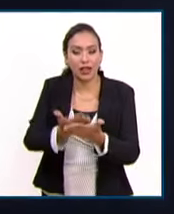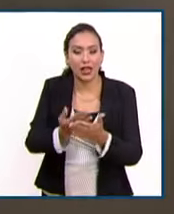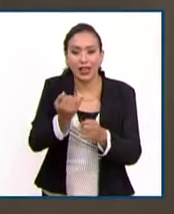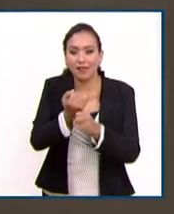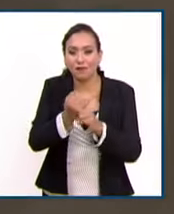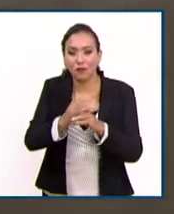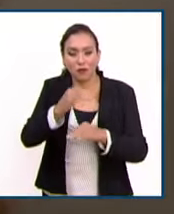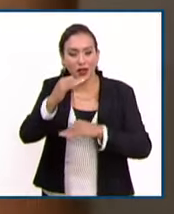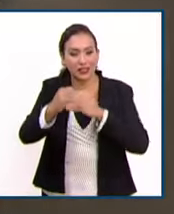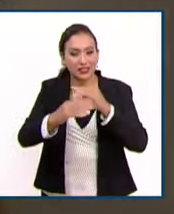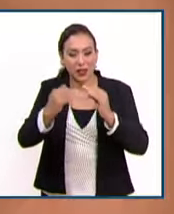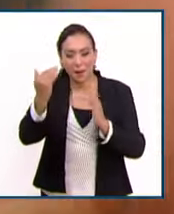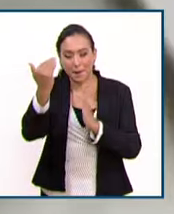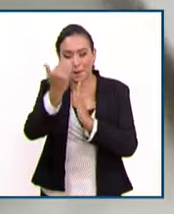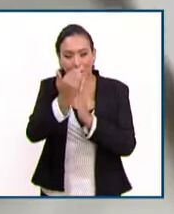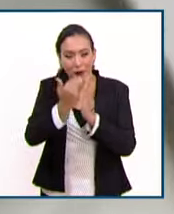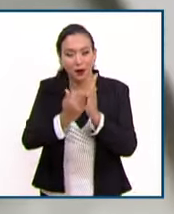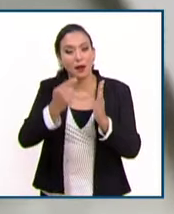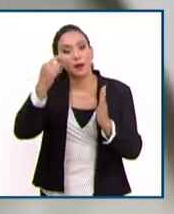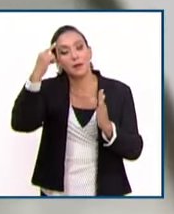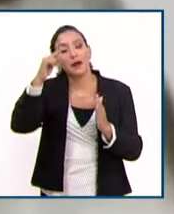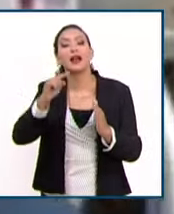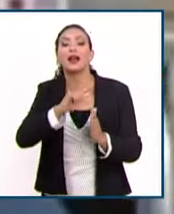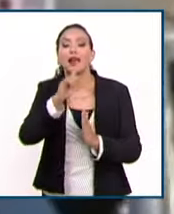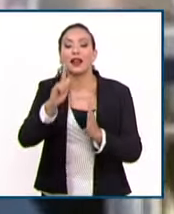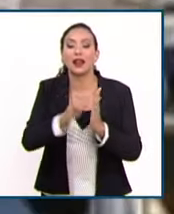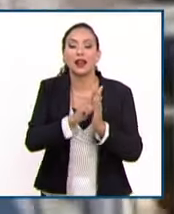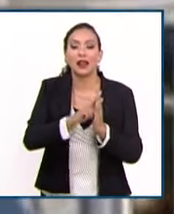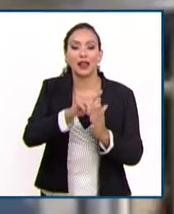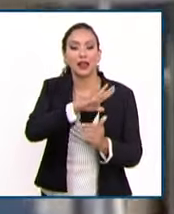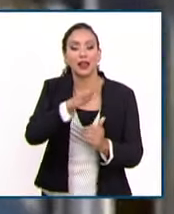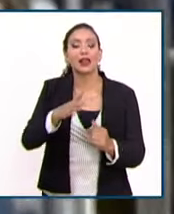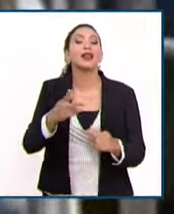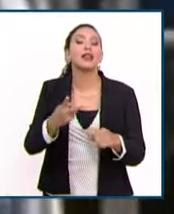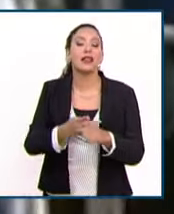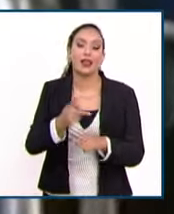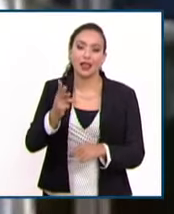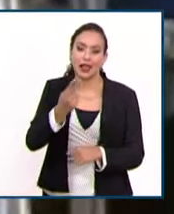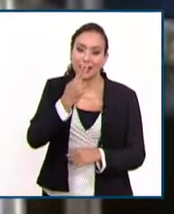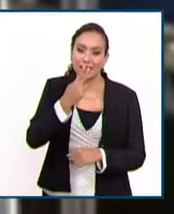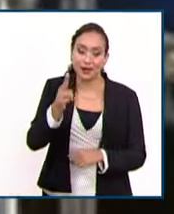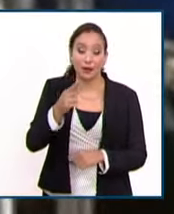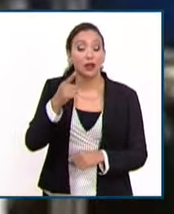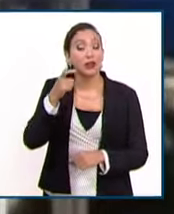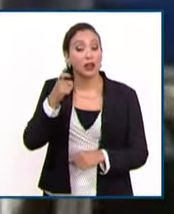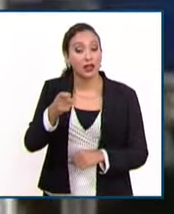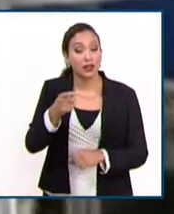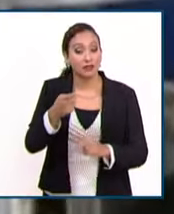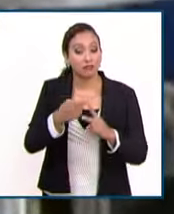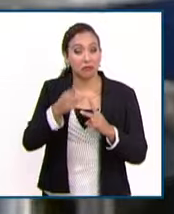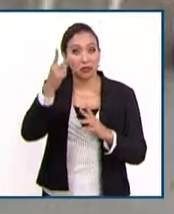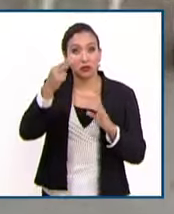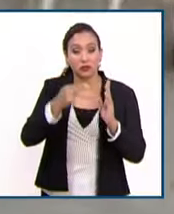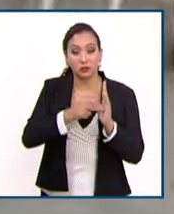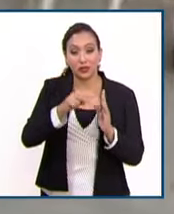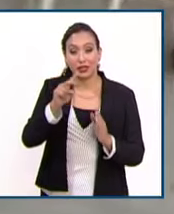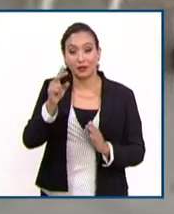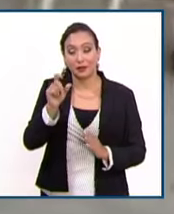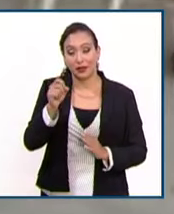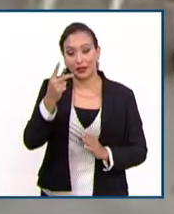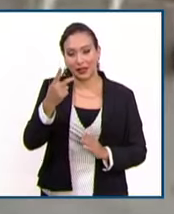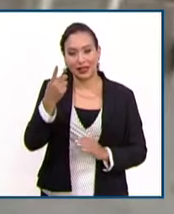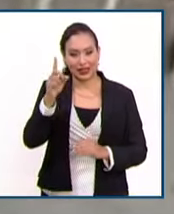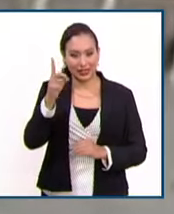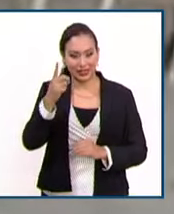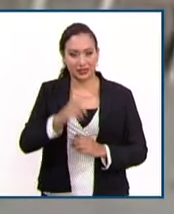informes técnicos en favor de la Ley General para el Control del Tabaco, publicada en diciembre de 2022, frente a la